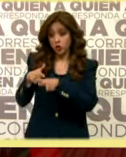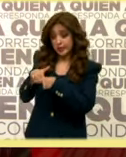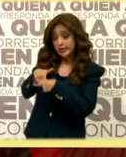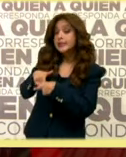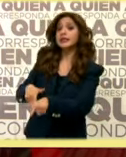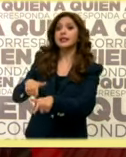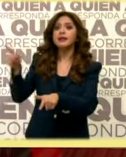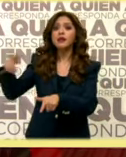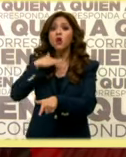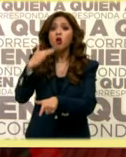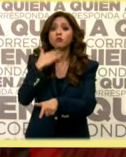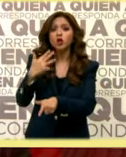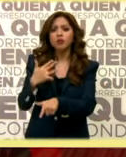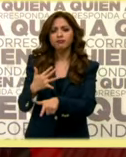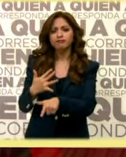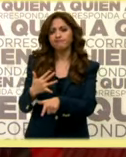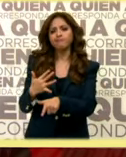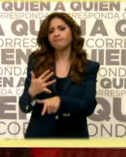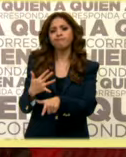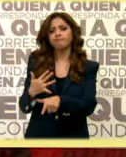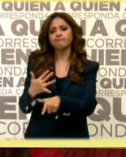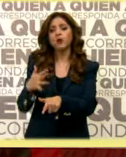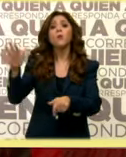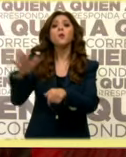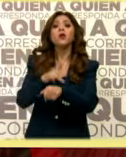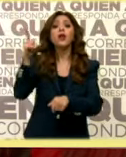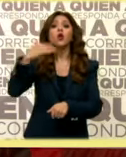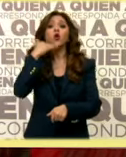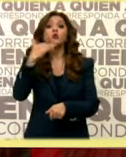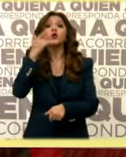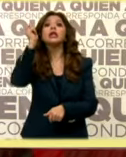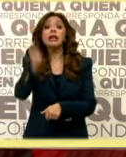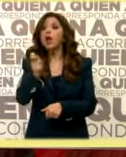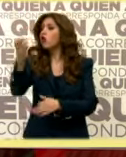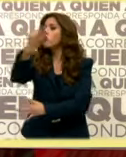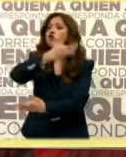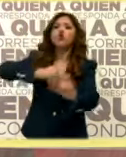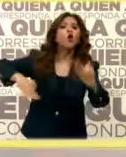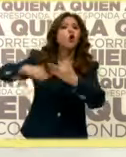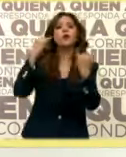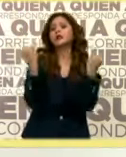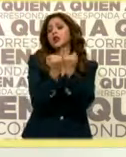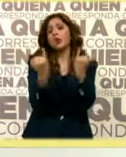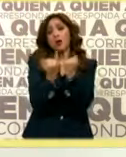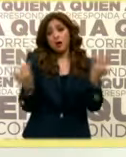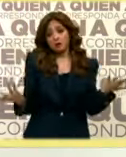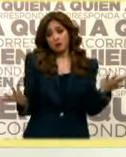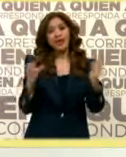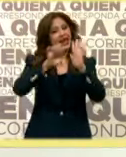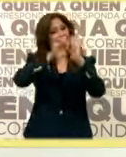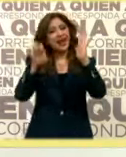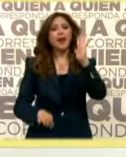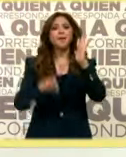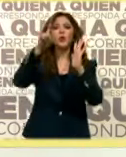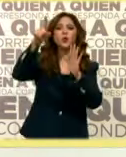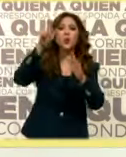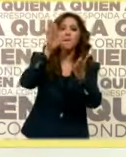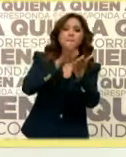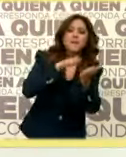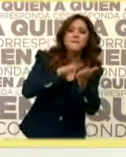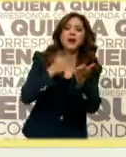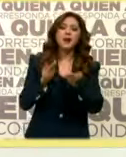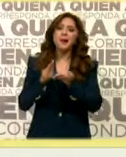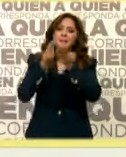parte. Porque la corrupción, pues acabamos siendo todos. Si usted va a hacer un trámite de cualquier cuestión, un trámite